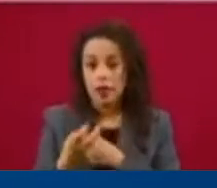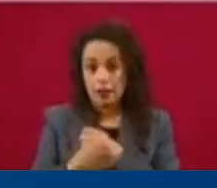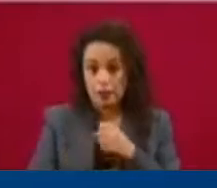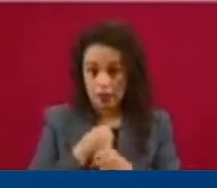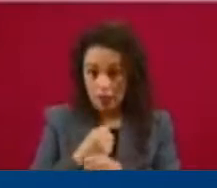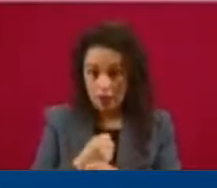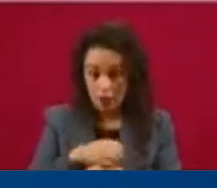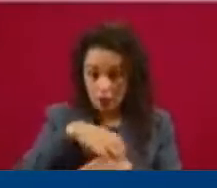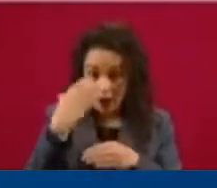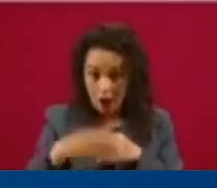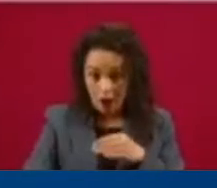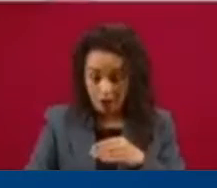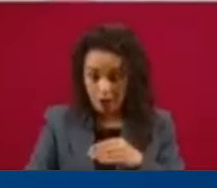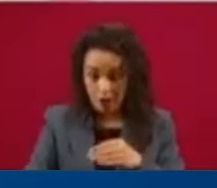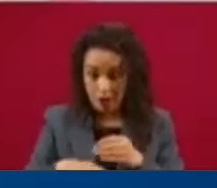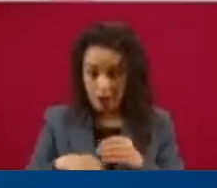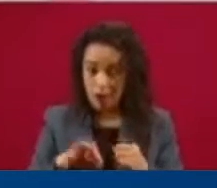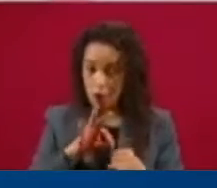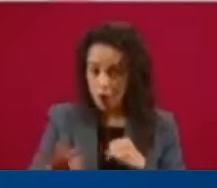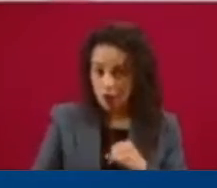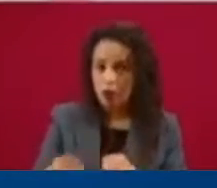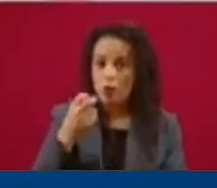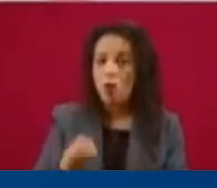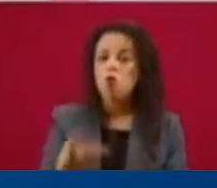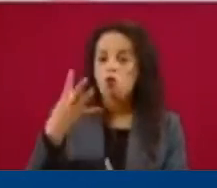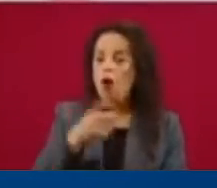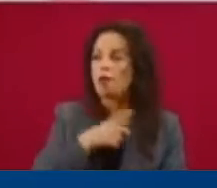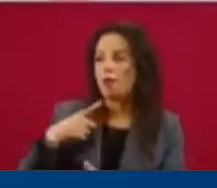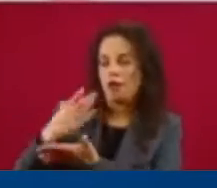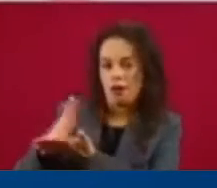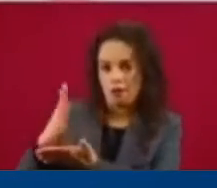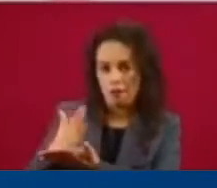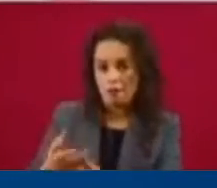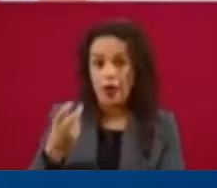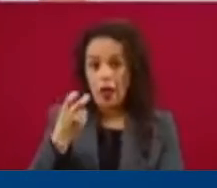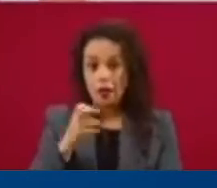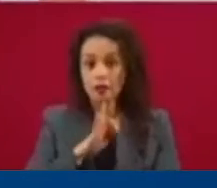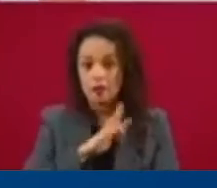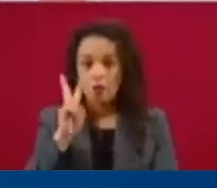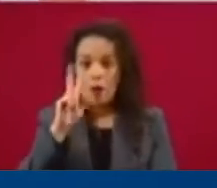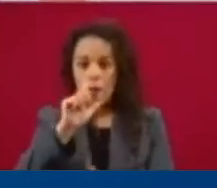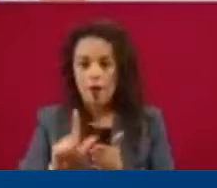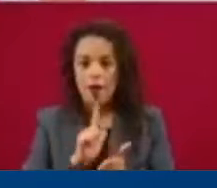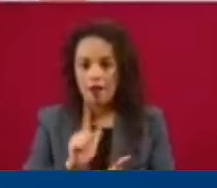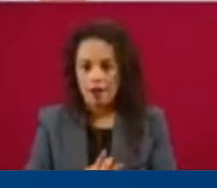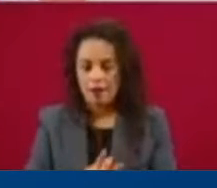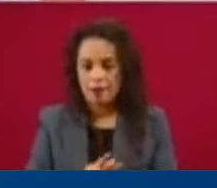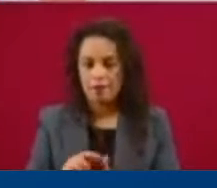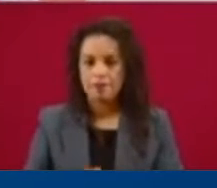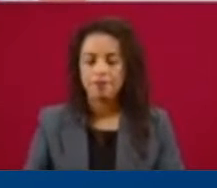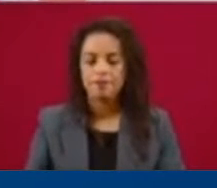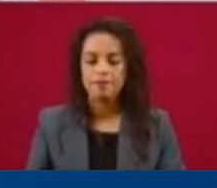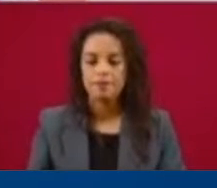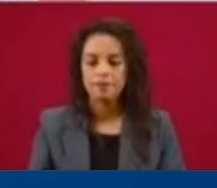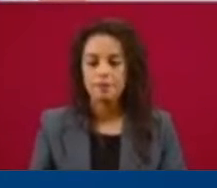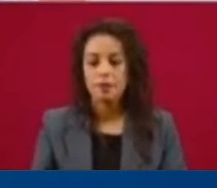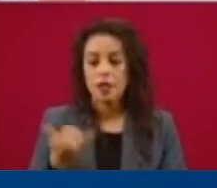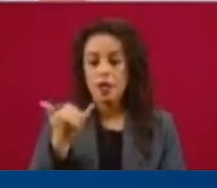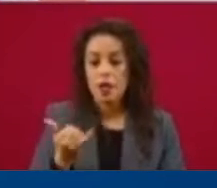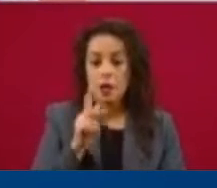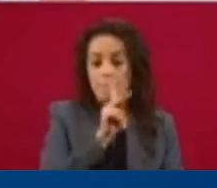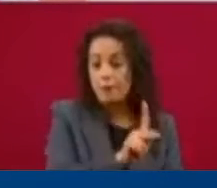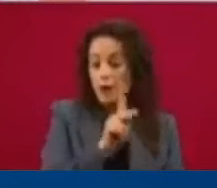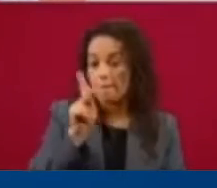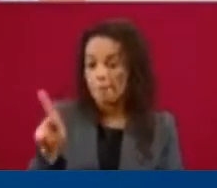permiten es momento de posicionarnos en un terreno un poco más técnico que en columnas pasadas y hablar sobre las principales señales económicas que nos